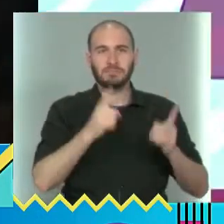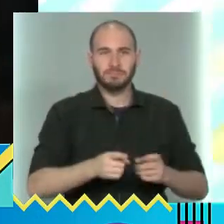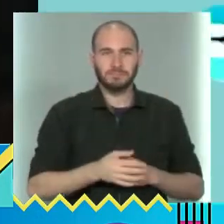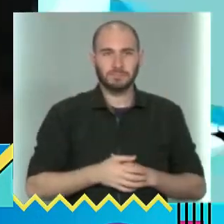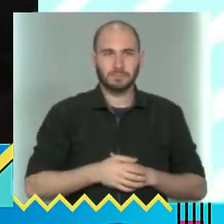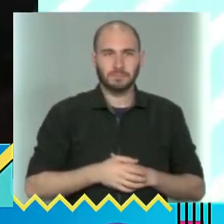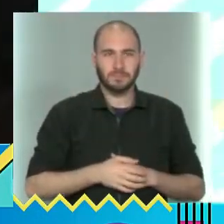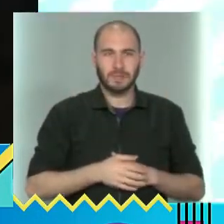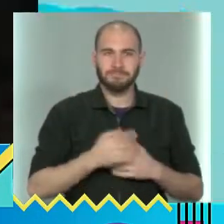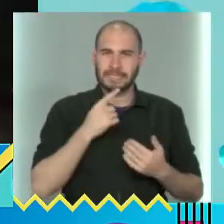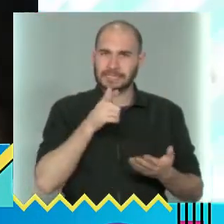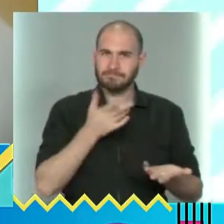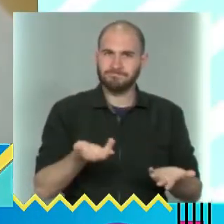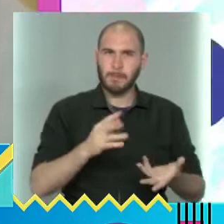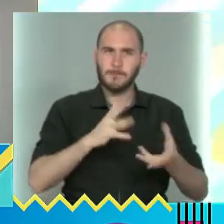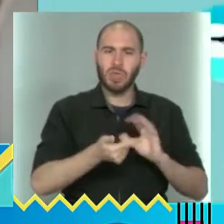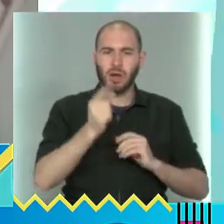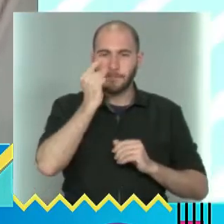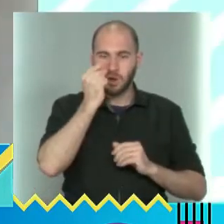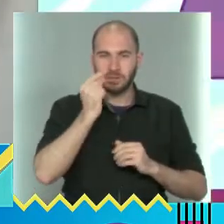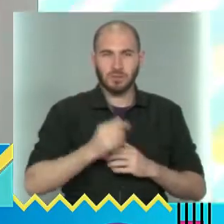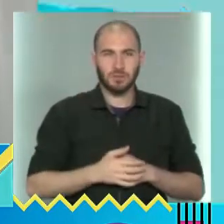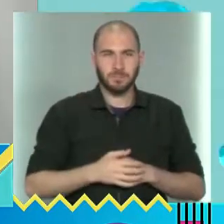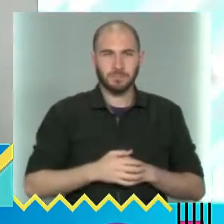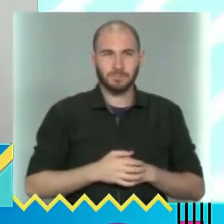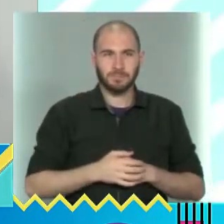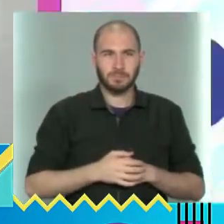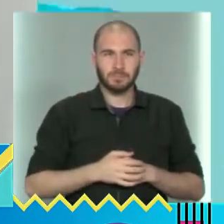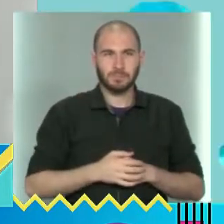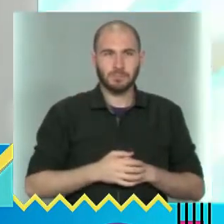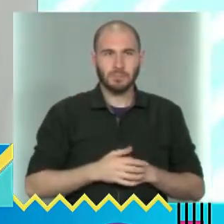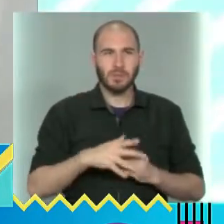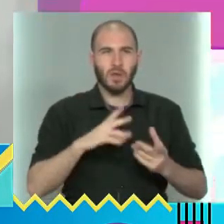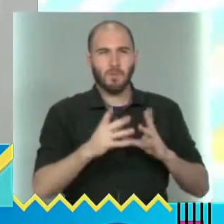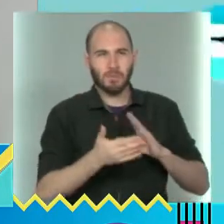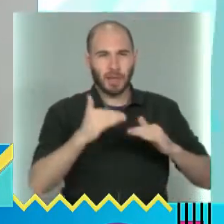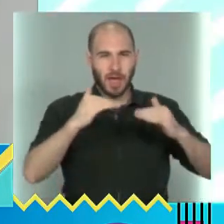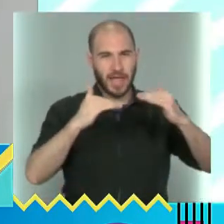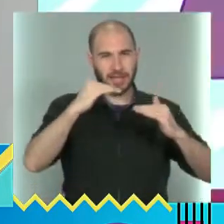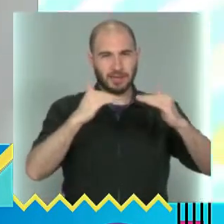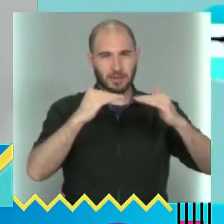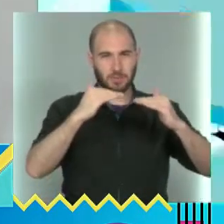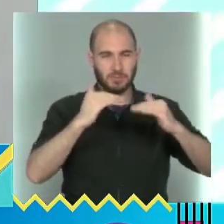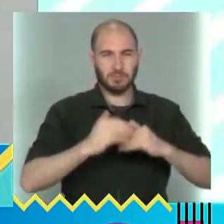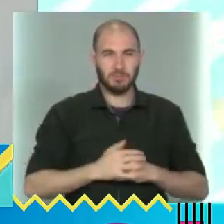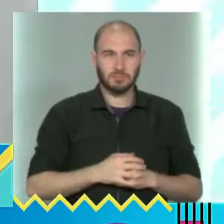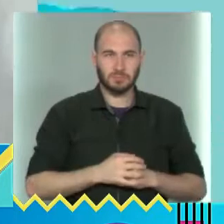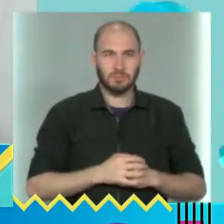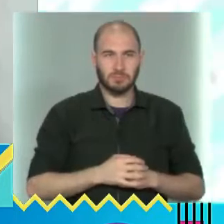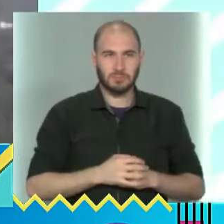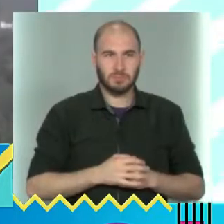imponiendo, diríamos, un modelo político de ciertos equilibrios,